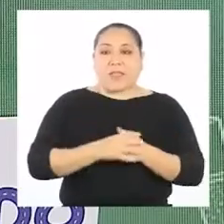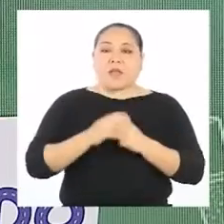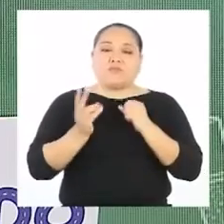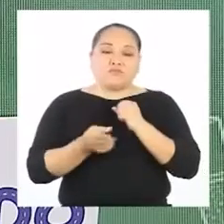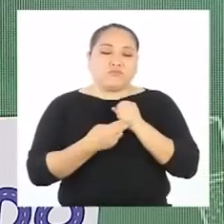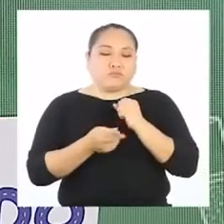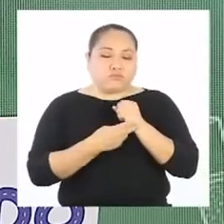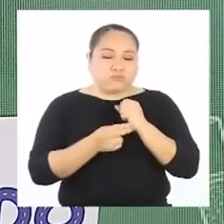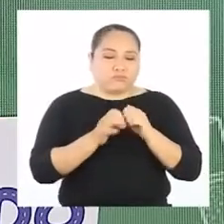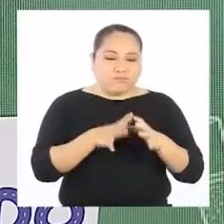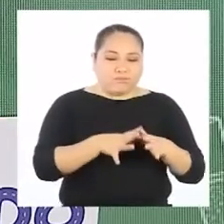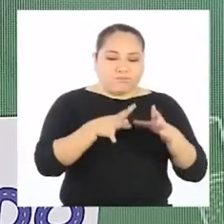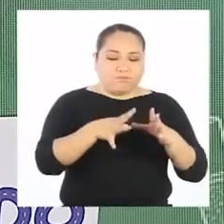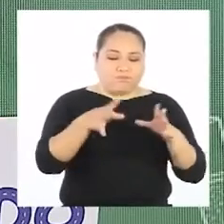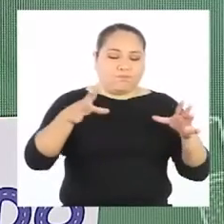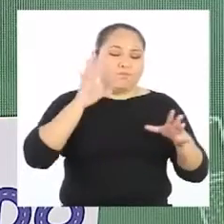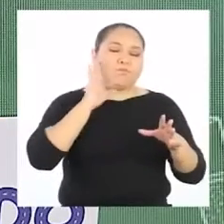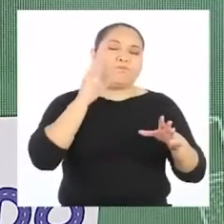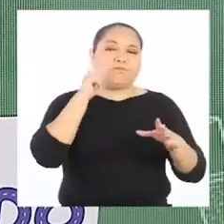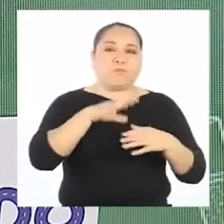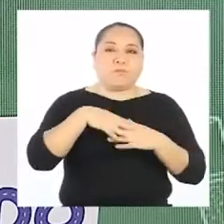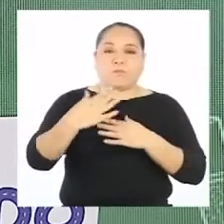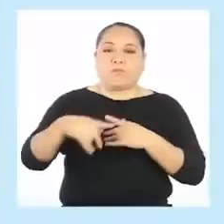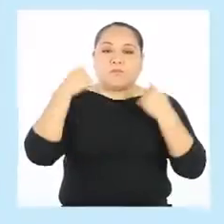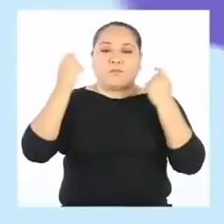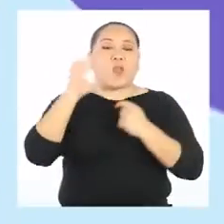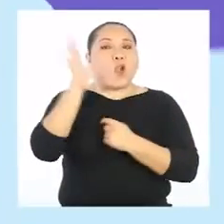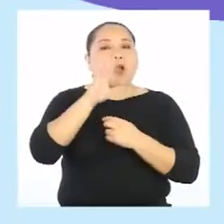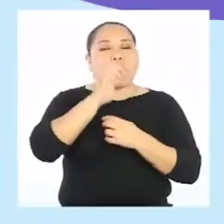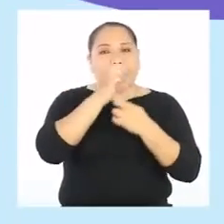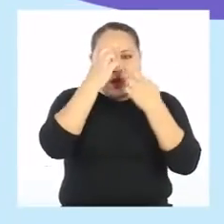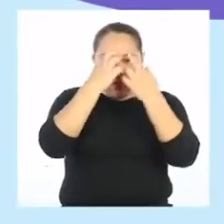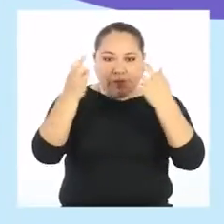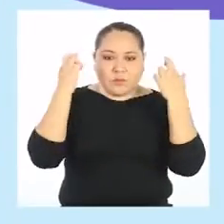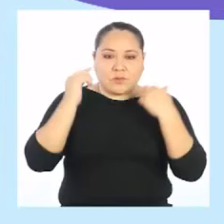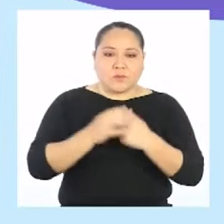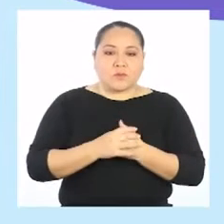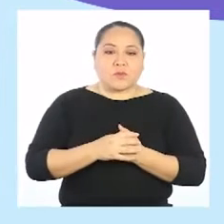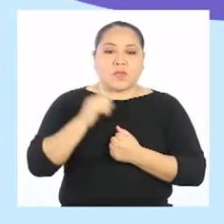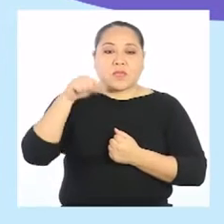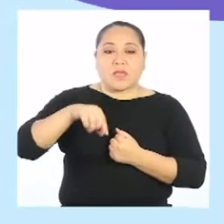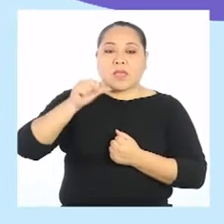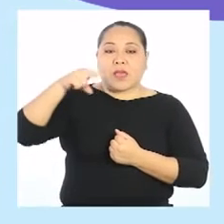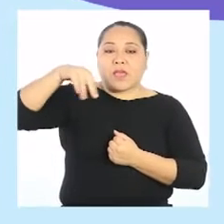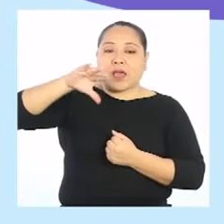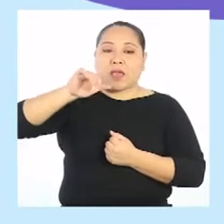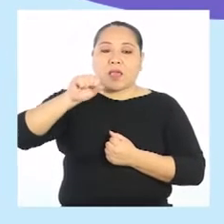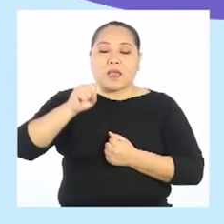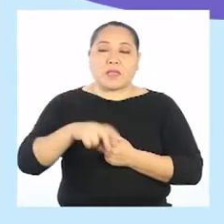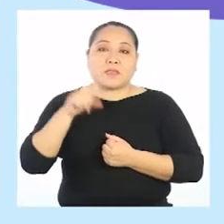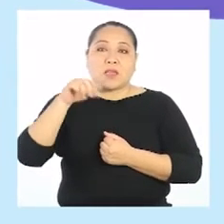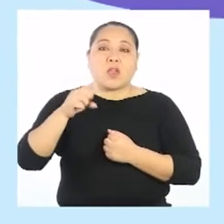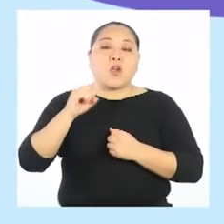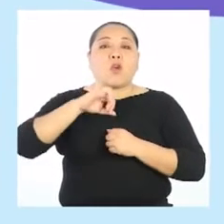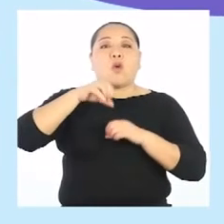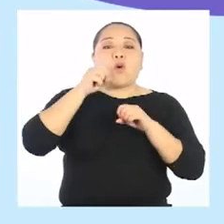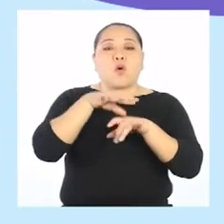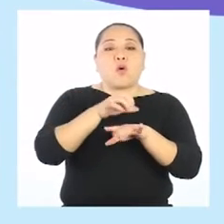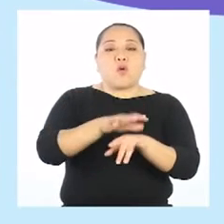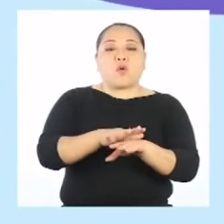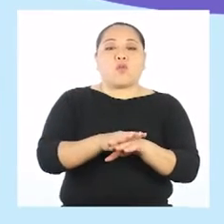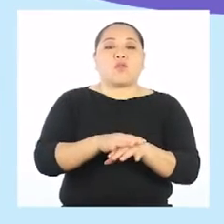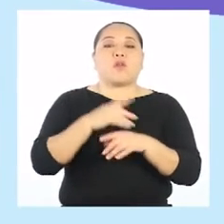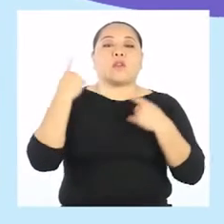acumulación de residuos sólidos luego de las festividades. Hola a toda la promo. Acá en Ancash tenemos en julio el aniversario